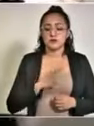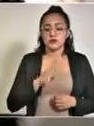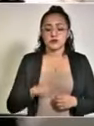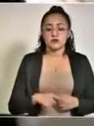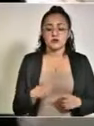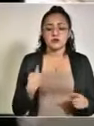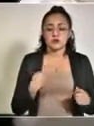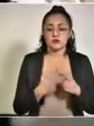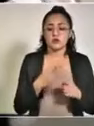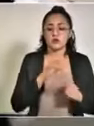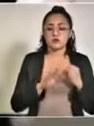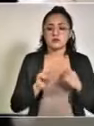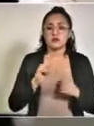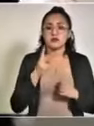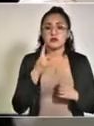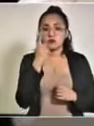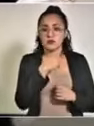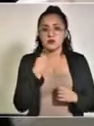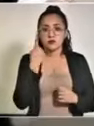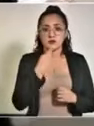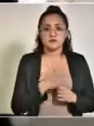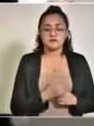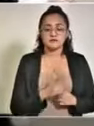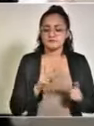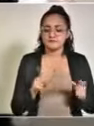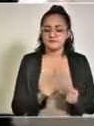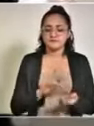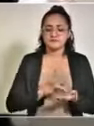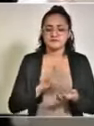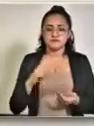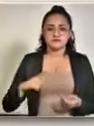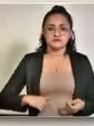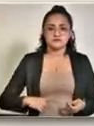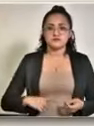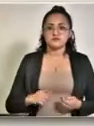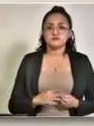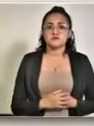defunciones en las últimas 72 horas. ¿Es cuánto, gobernador?